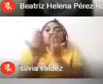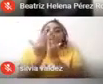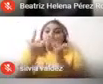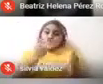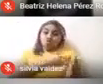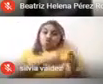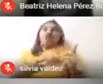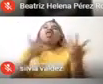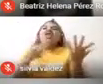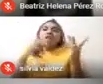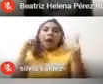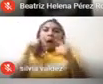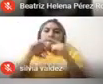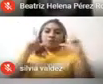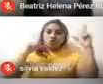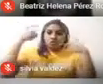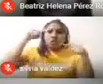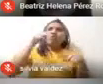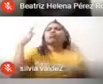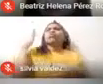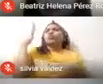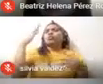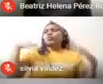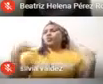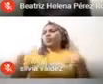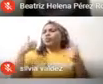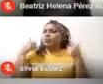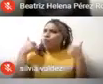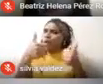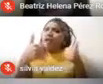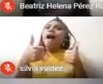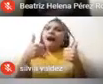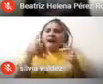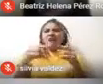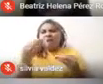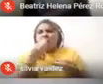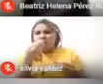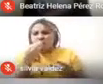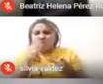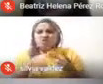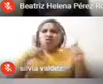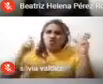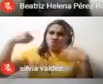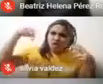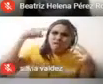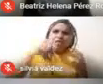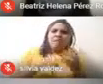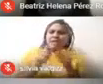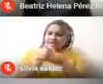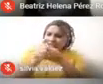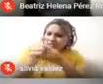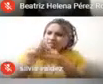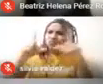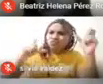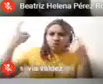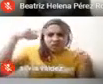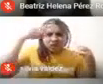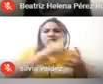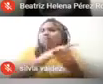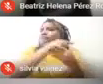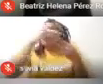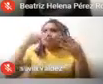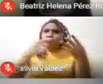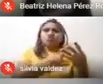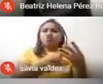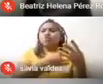en turismo. Van a haber unas conferencias súper espectaculares acerca de gastronomía, de turismo, de guianza turística. Van a haber unas